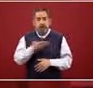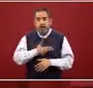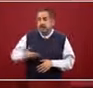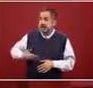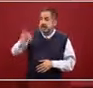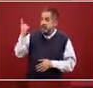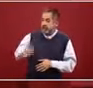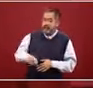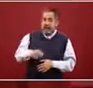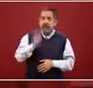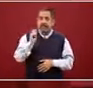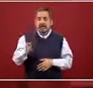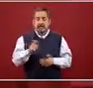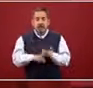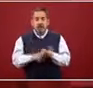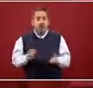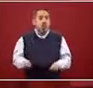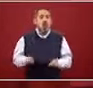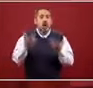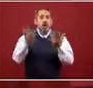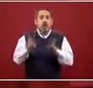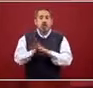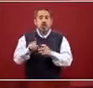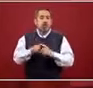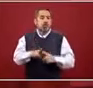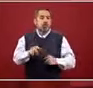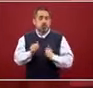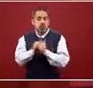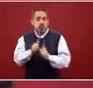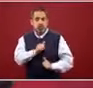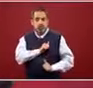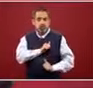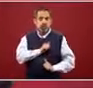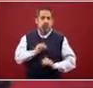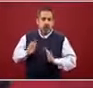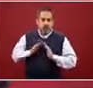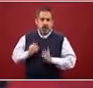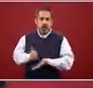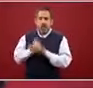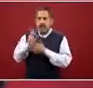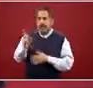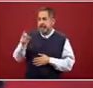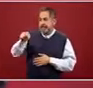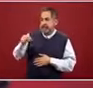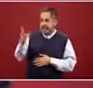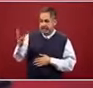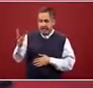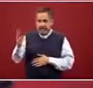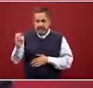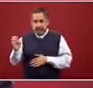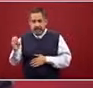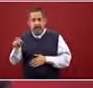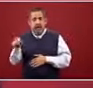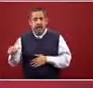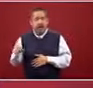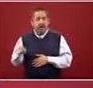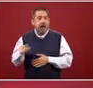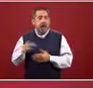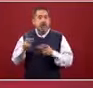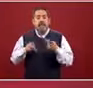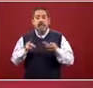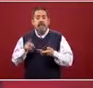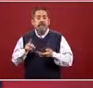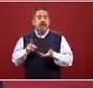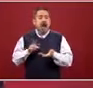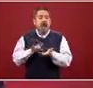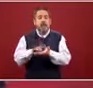lo instruyó, que consiste en cuál es la colaboración que vamos a tener por parte del plan DN3E, que es el plan de apoyo a la protección